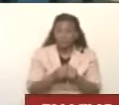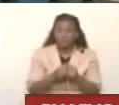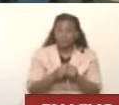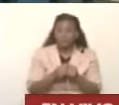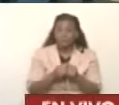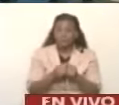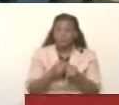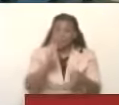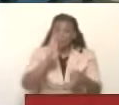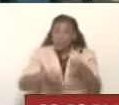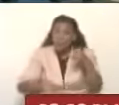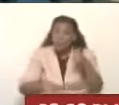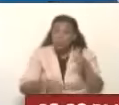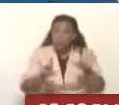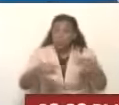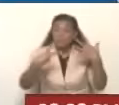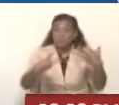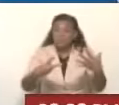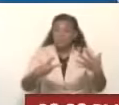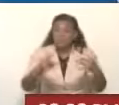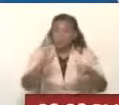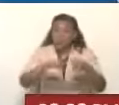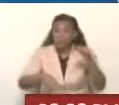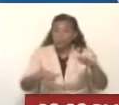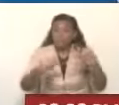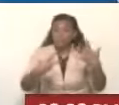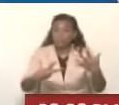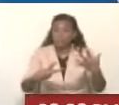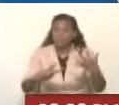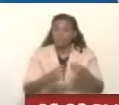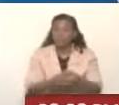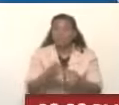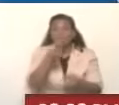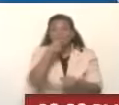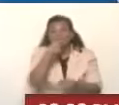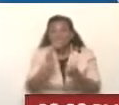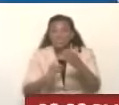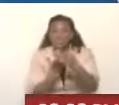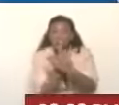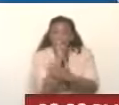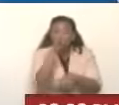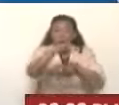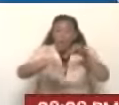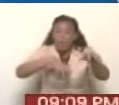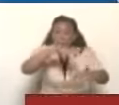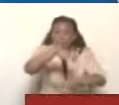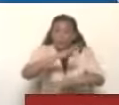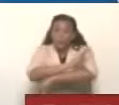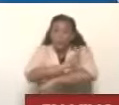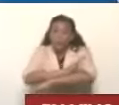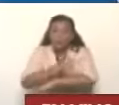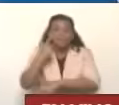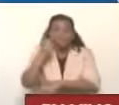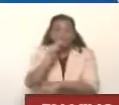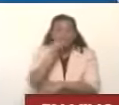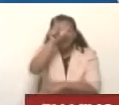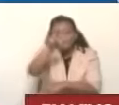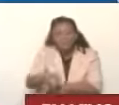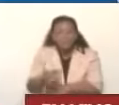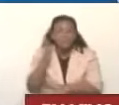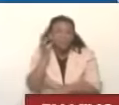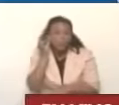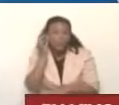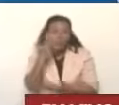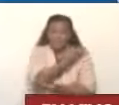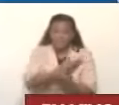Y el séptimo vértice verde ecologista y animalista, nada más y nada menos que